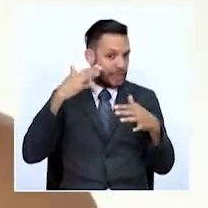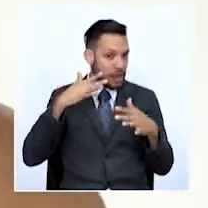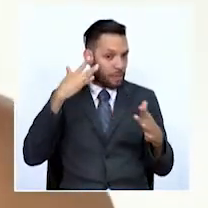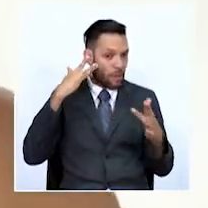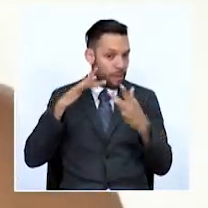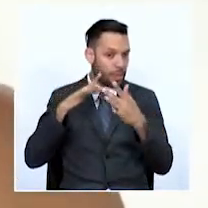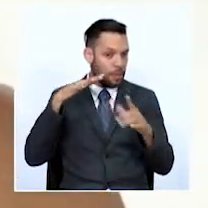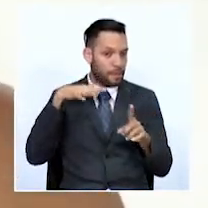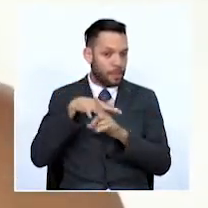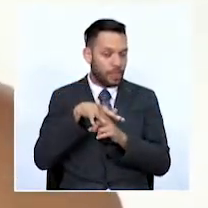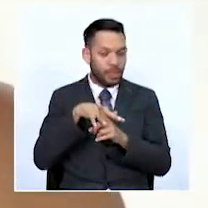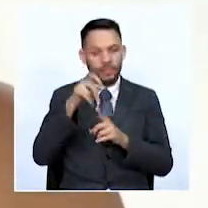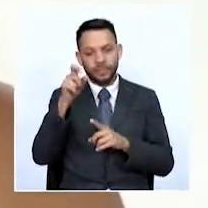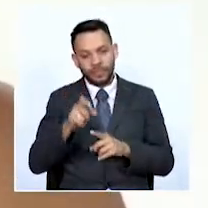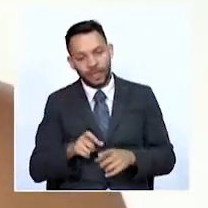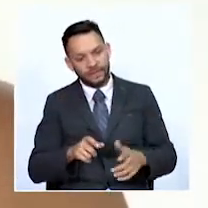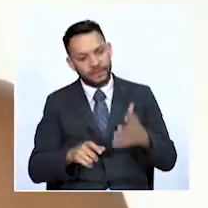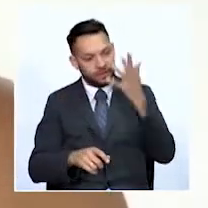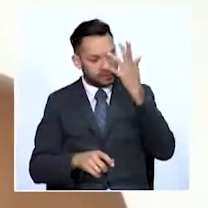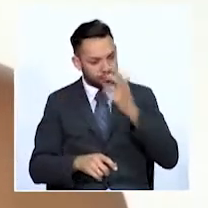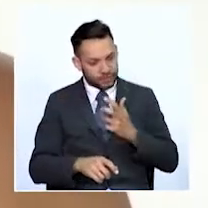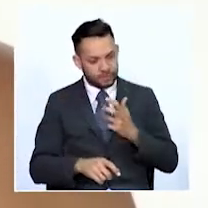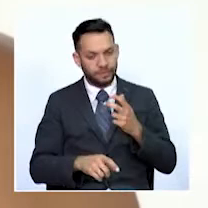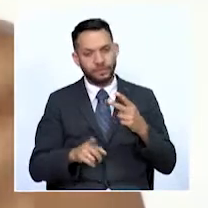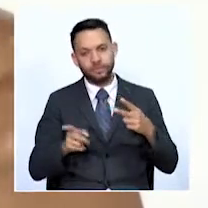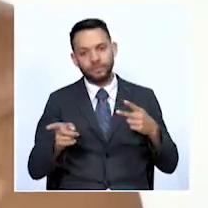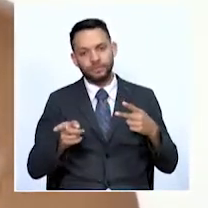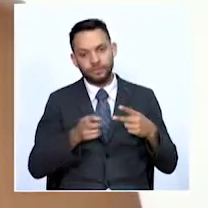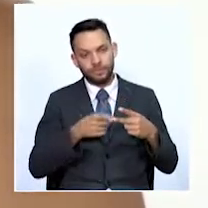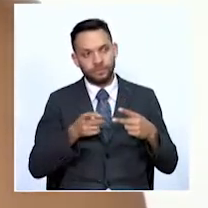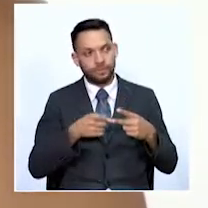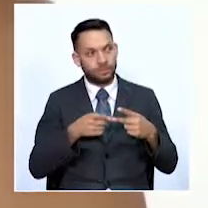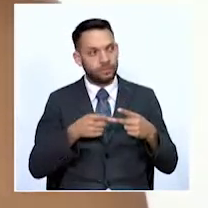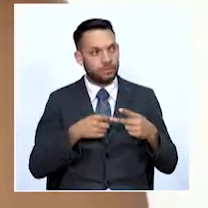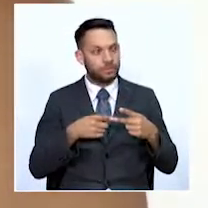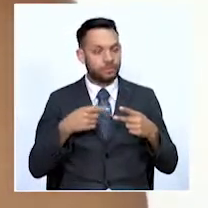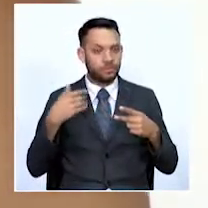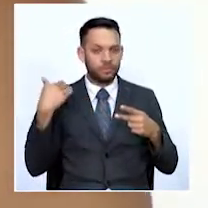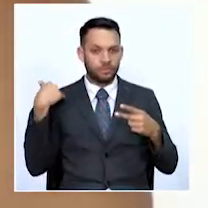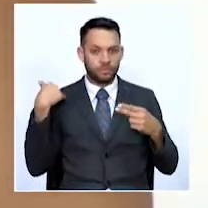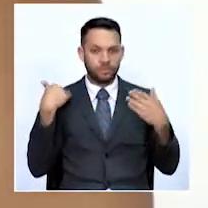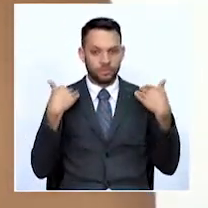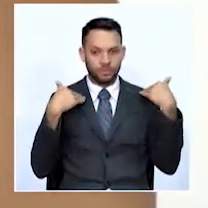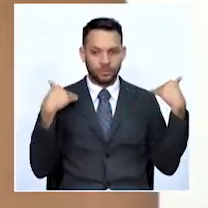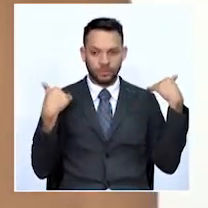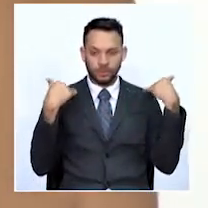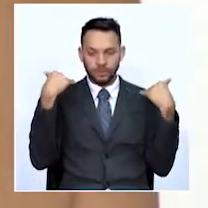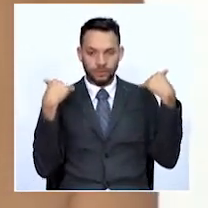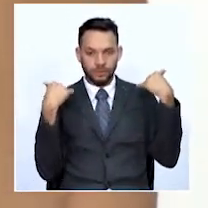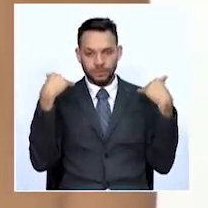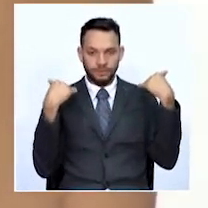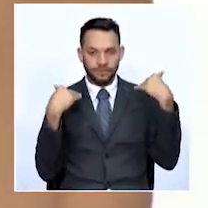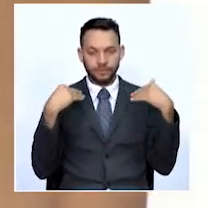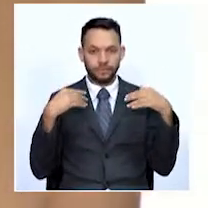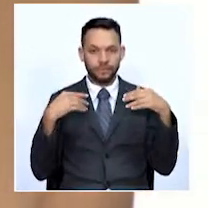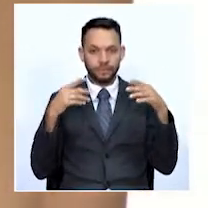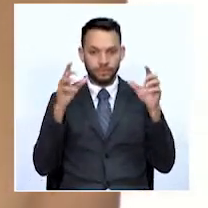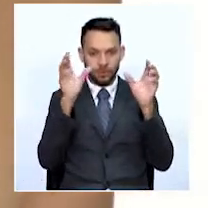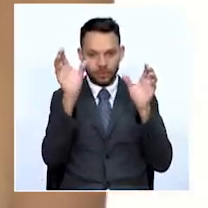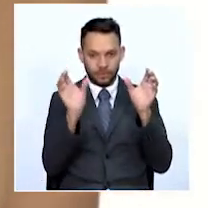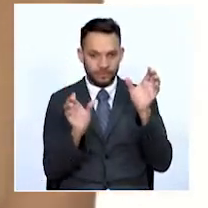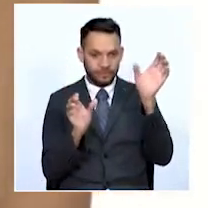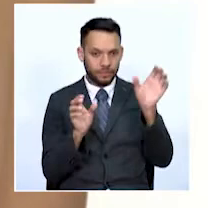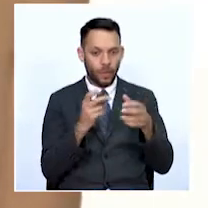eso es una parte. Lo otro, hay que ver cómo están las escápulas o omóplatos. Si nos damos